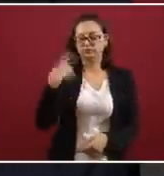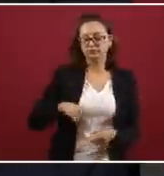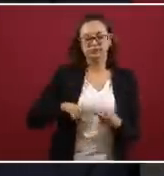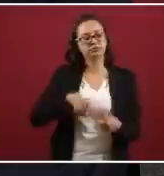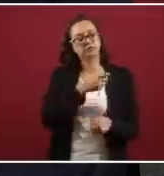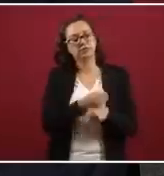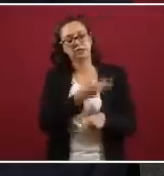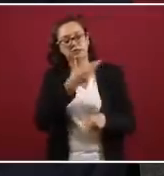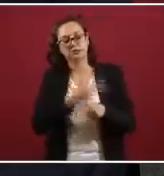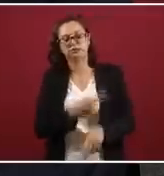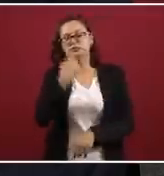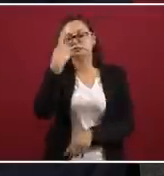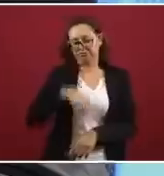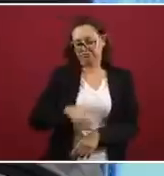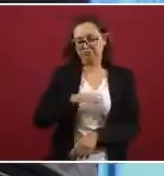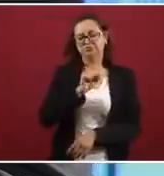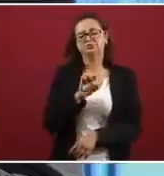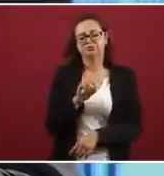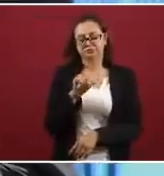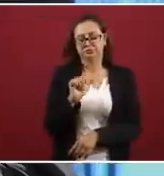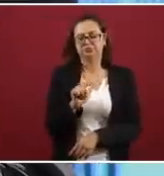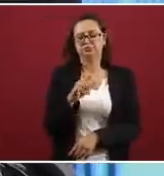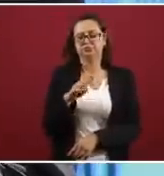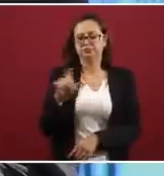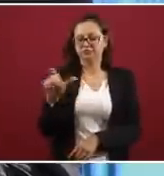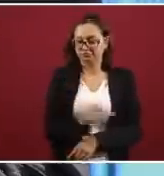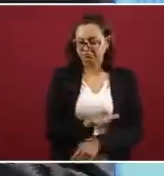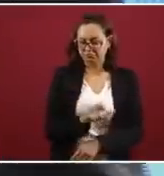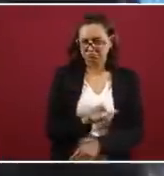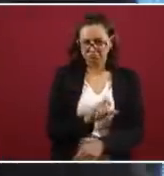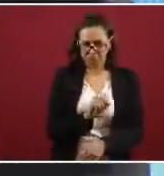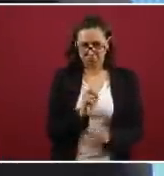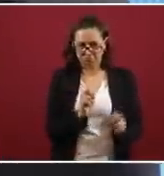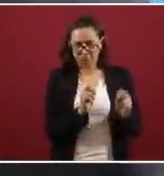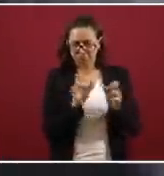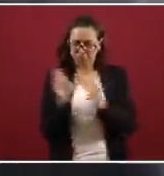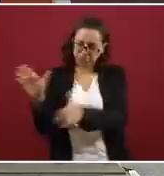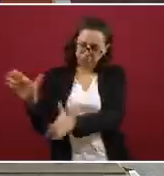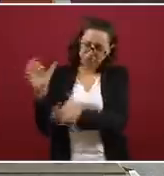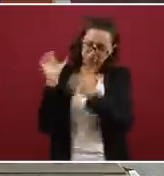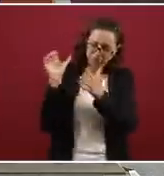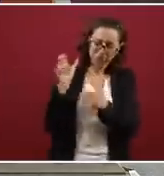Agricultura, salió Segalmex a comprar y pudimos adquirir